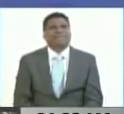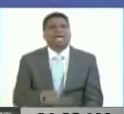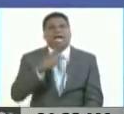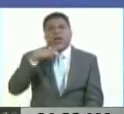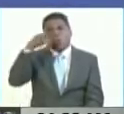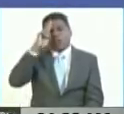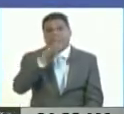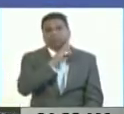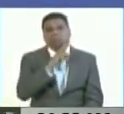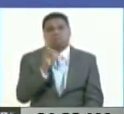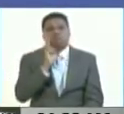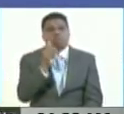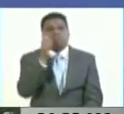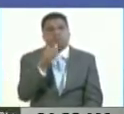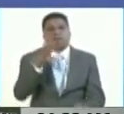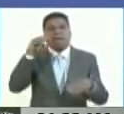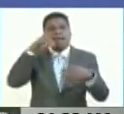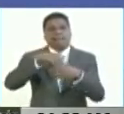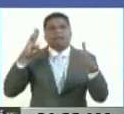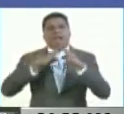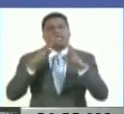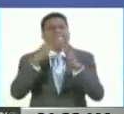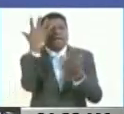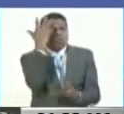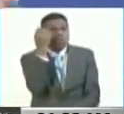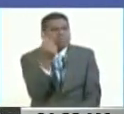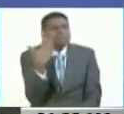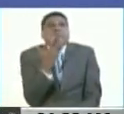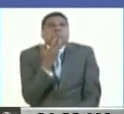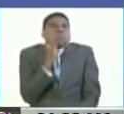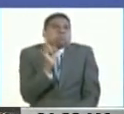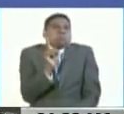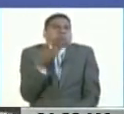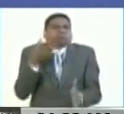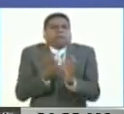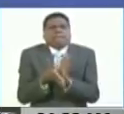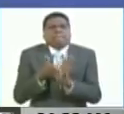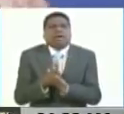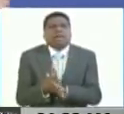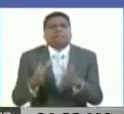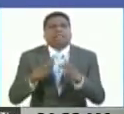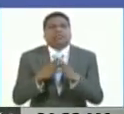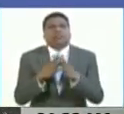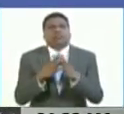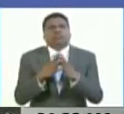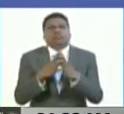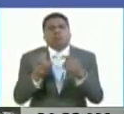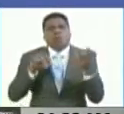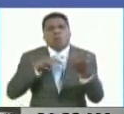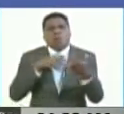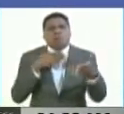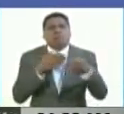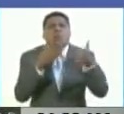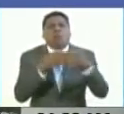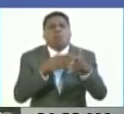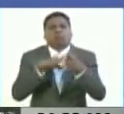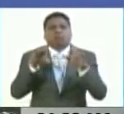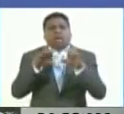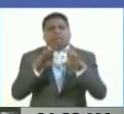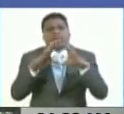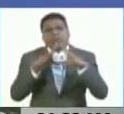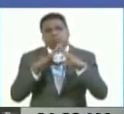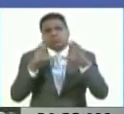padres, a las personas que están en su casa, que no entienden o que es posible hacer un ataque cibernético. Explícame. Los ataques